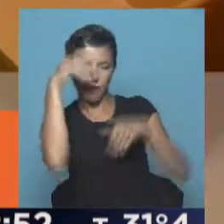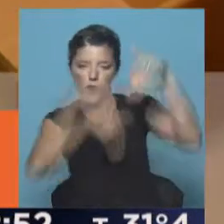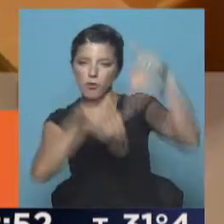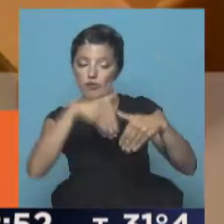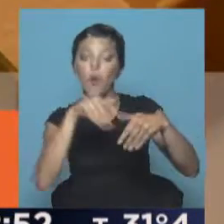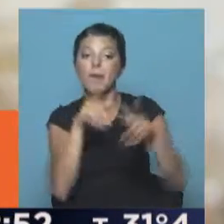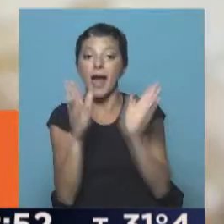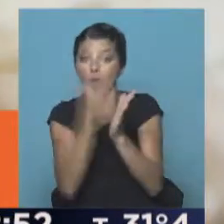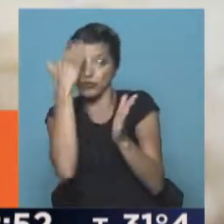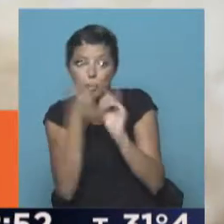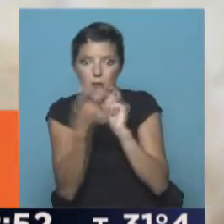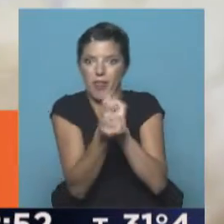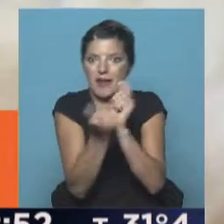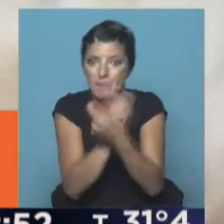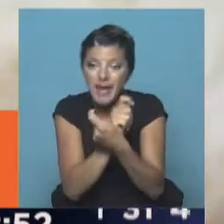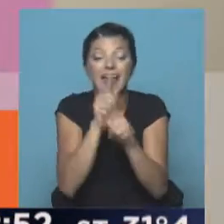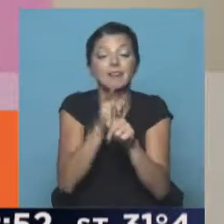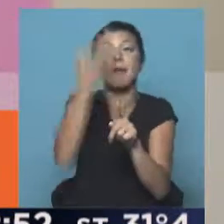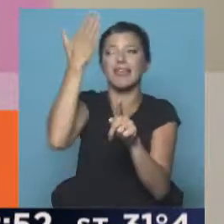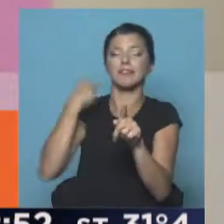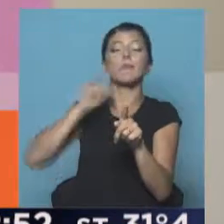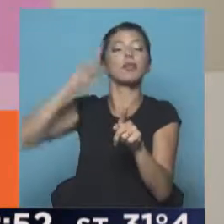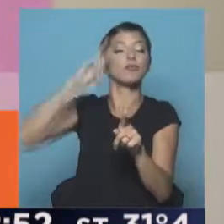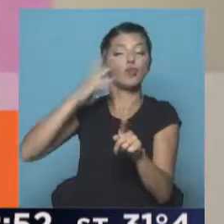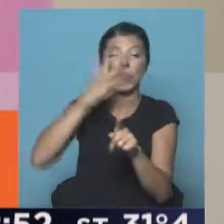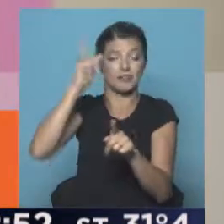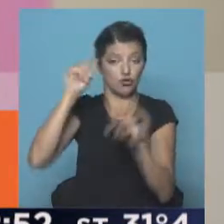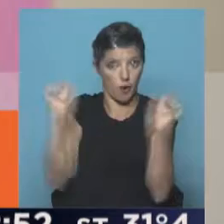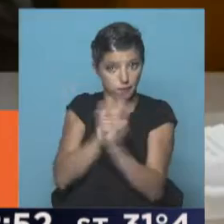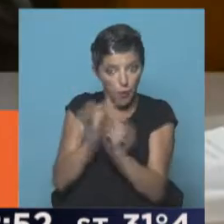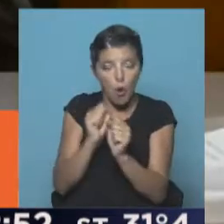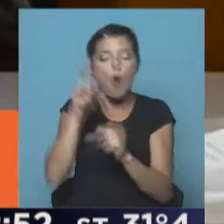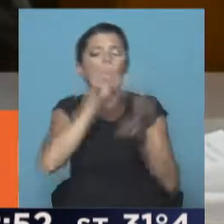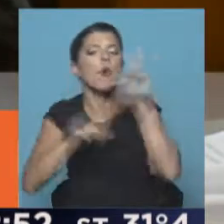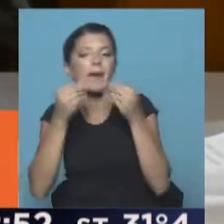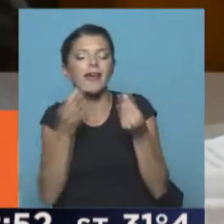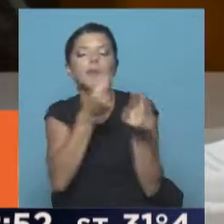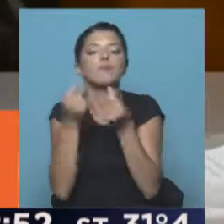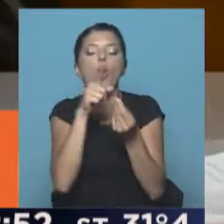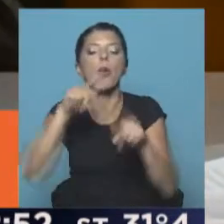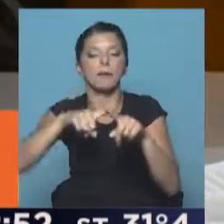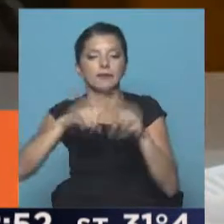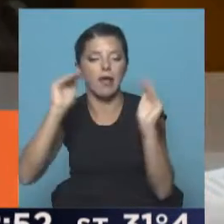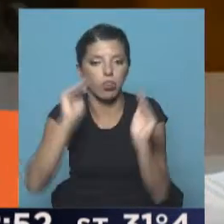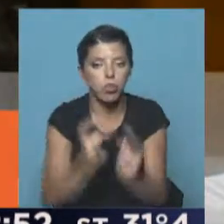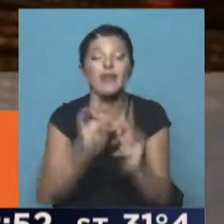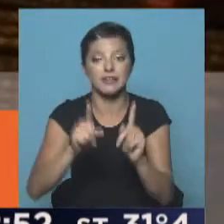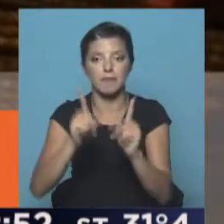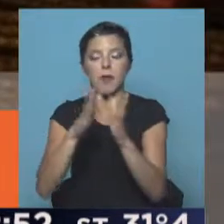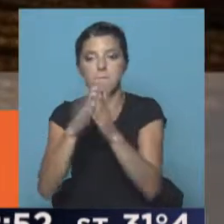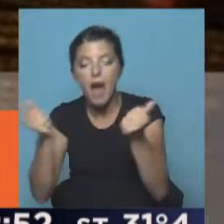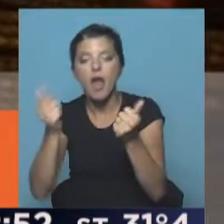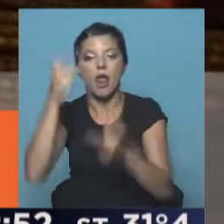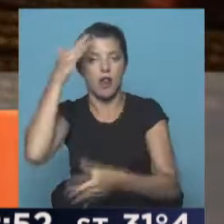pretendía reformar la Constitución de 1948, buscando bajar los costos de la política y agilizar los procesos legislativos